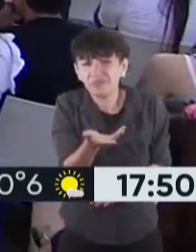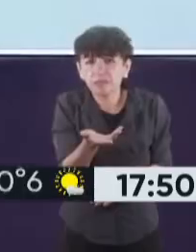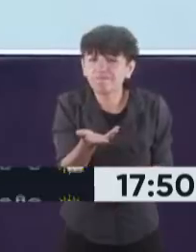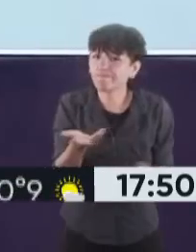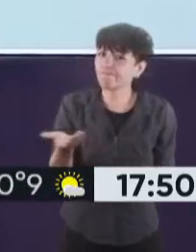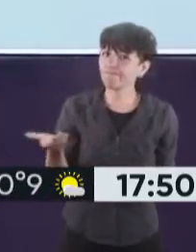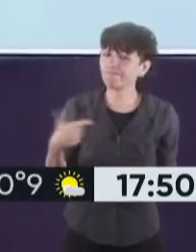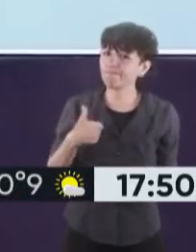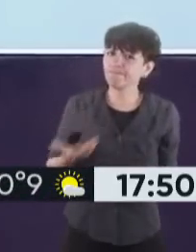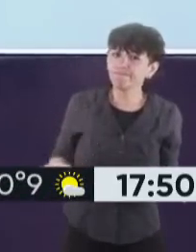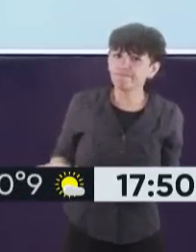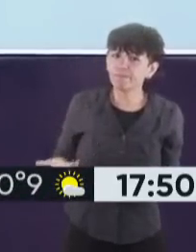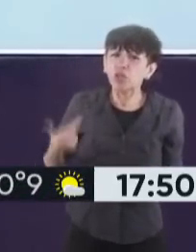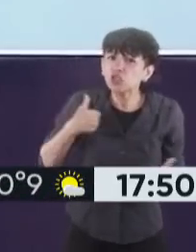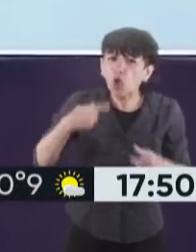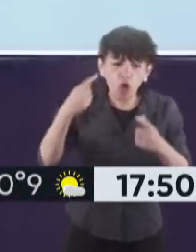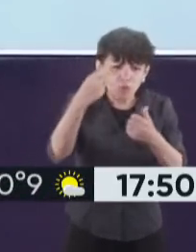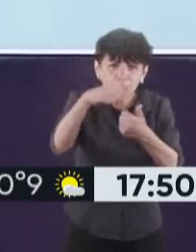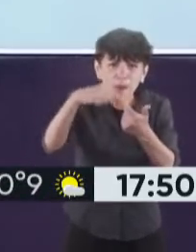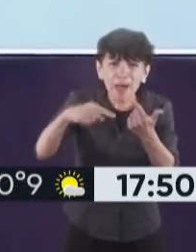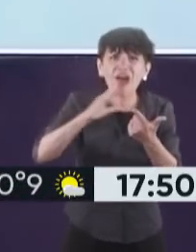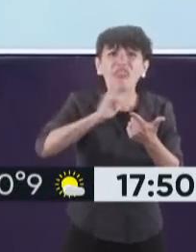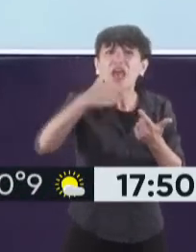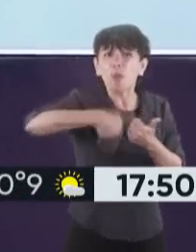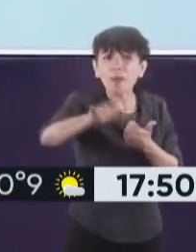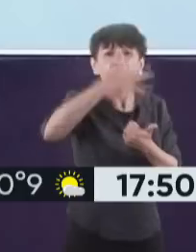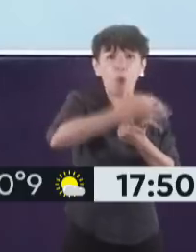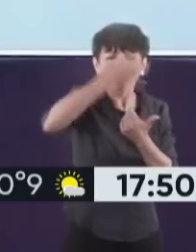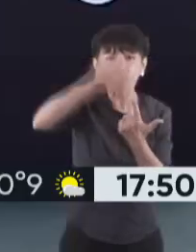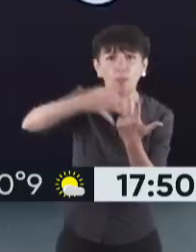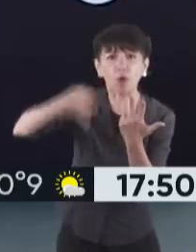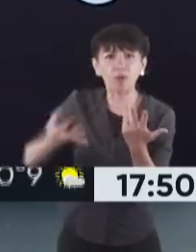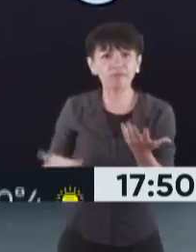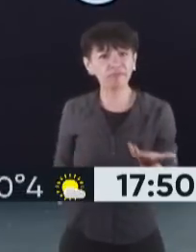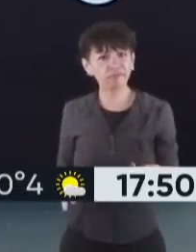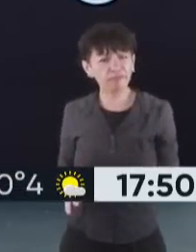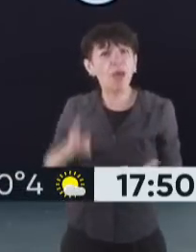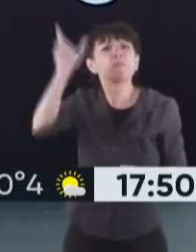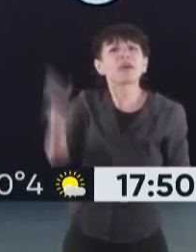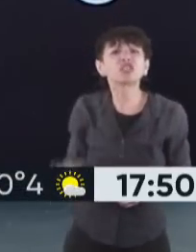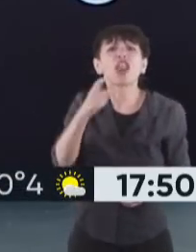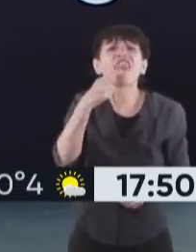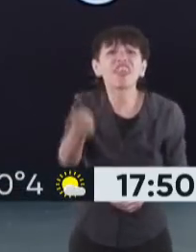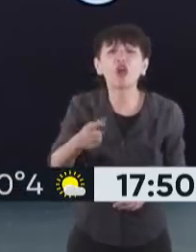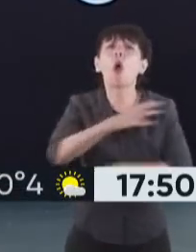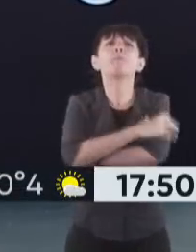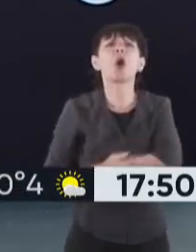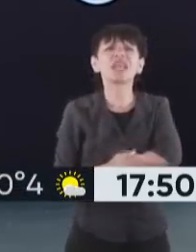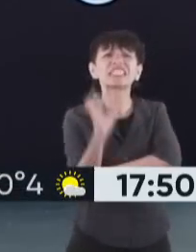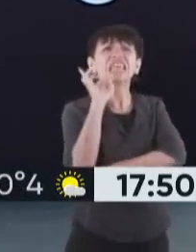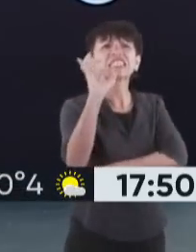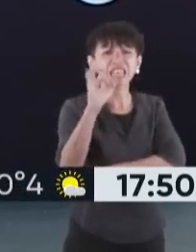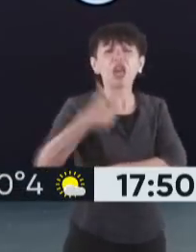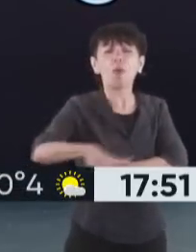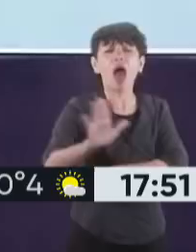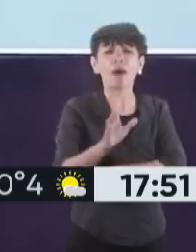aquello que me comprometí a hacer, lo cumplí. El que dijo que iba a ser pobreza cero y dejó al país con mayor desempleo y con un montón de